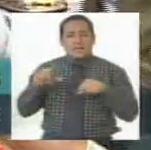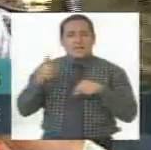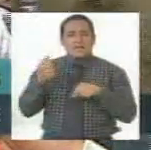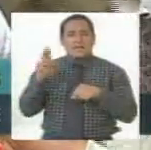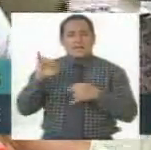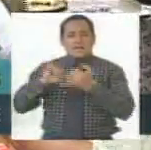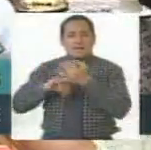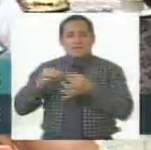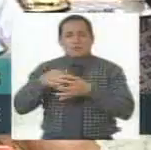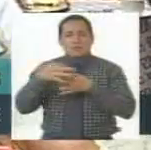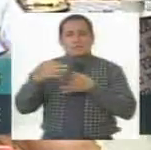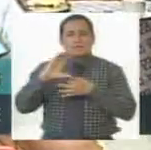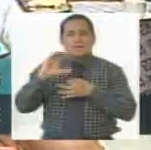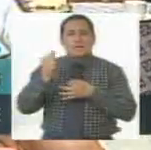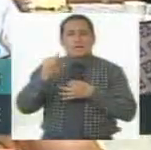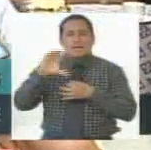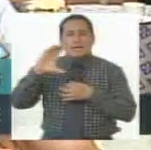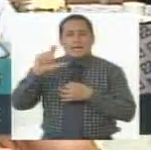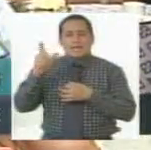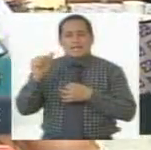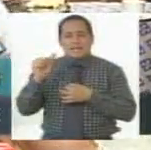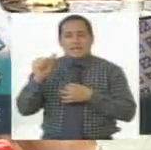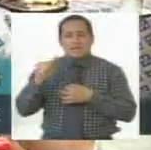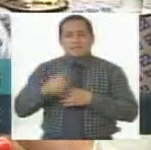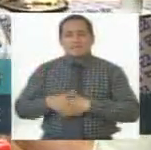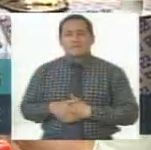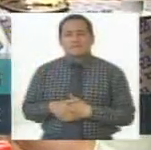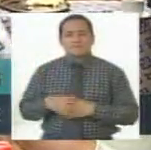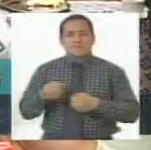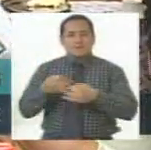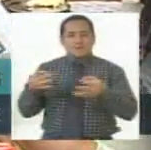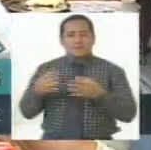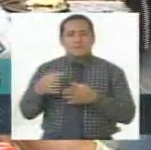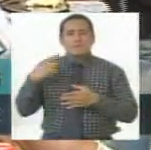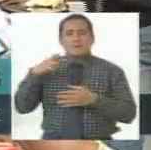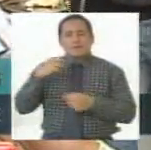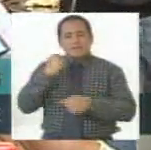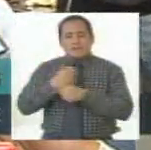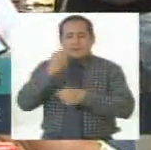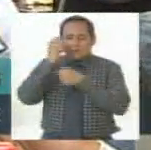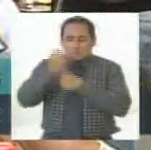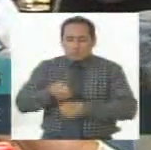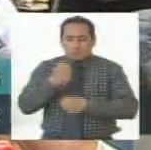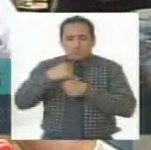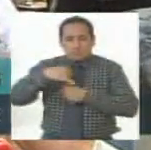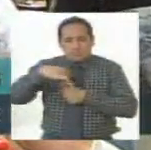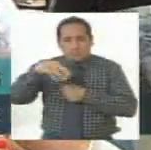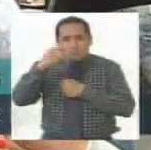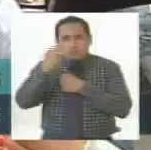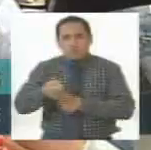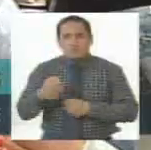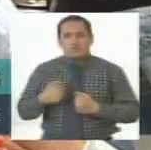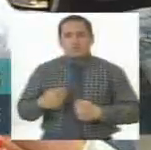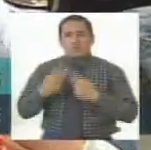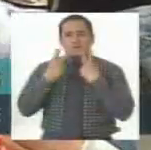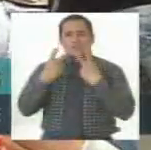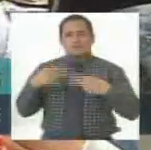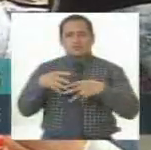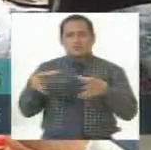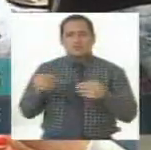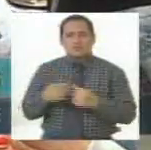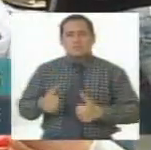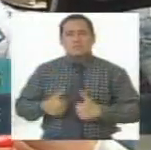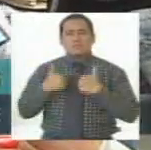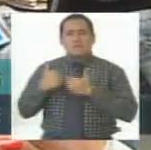la provincia de calca entonces mayormente mis papás se dedican a la agricultura Entonces yo he visto esta carrera que me puede